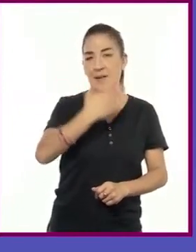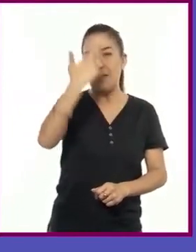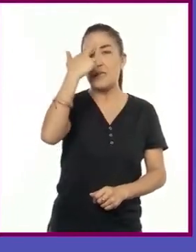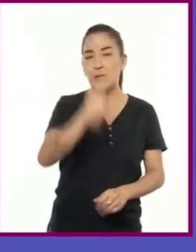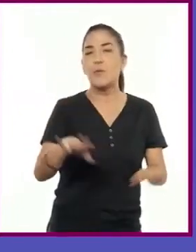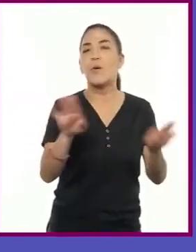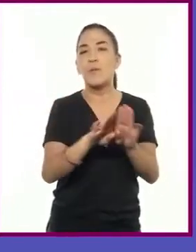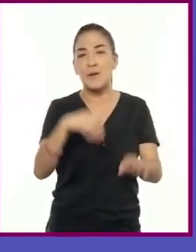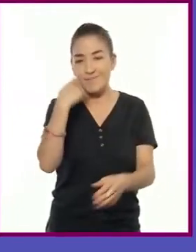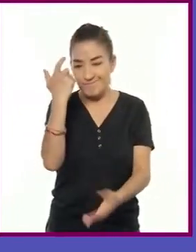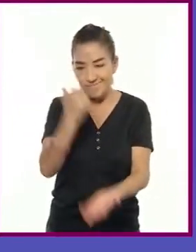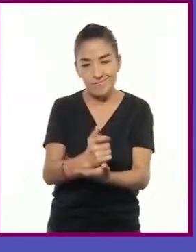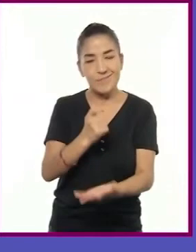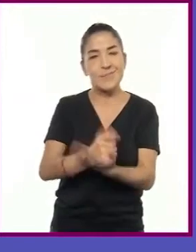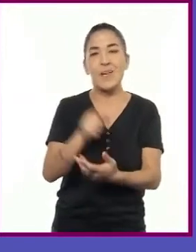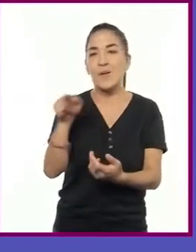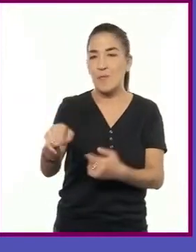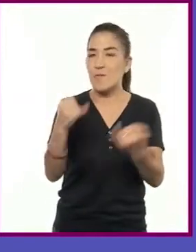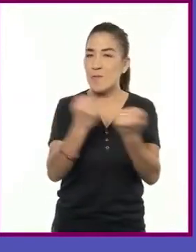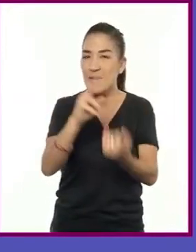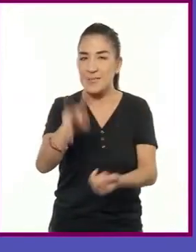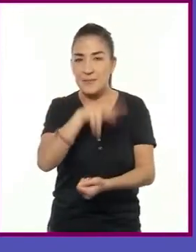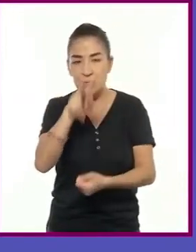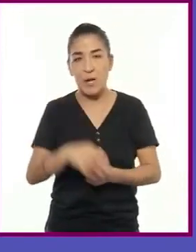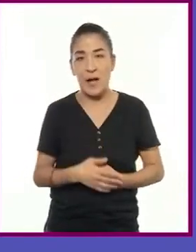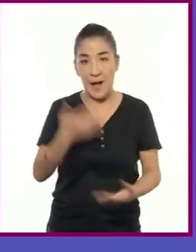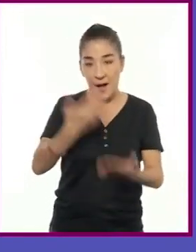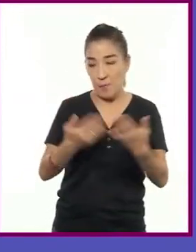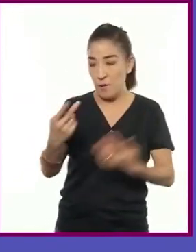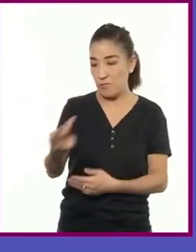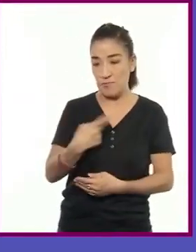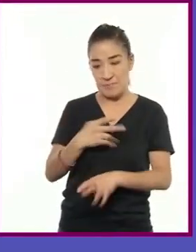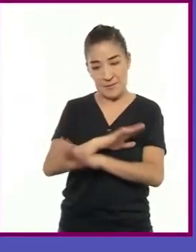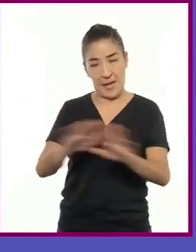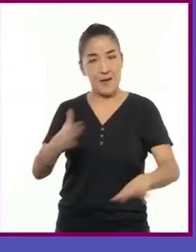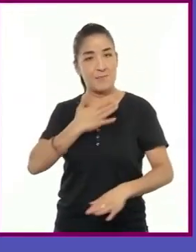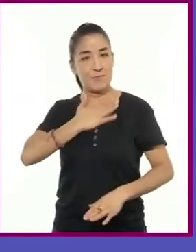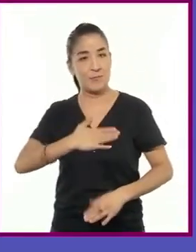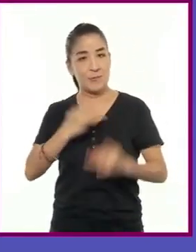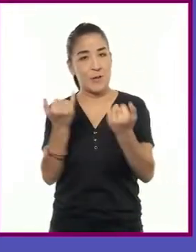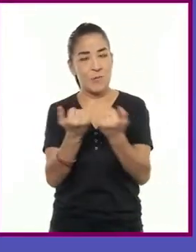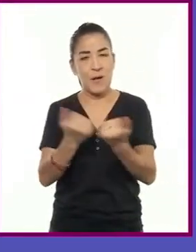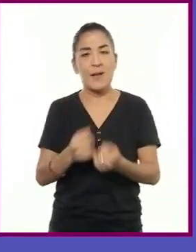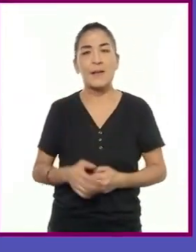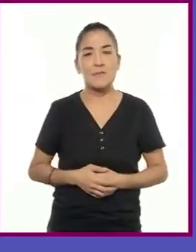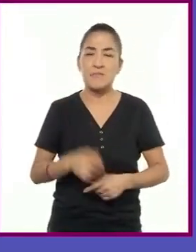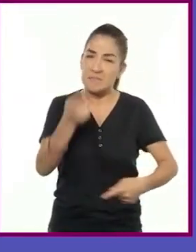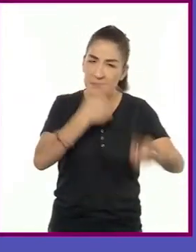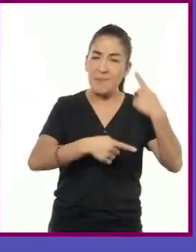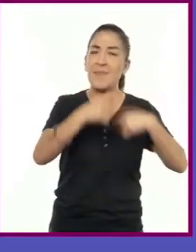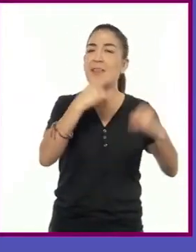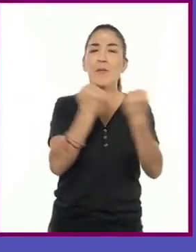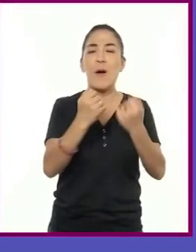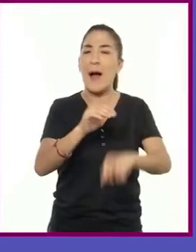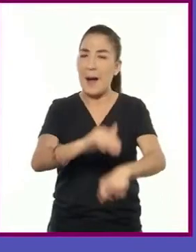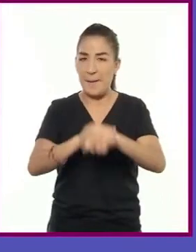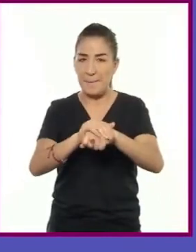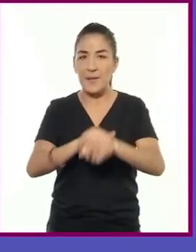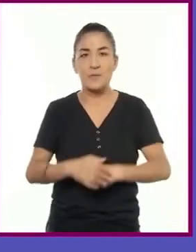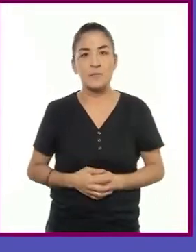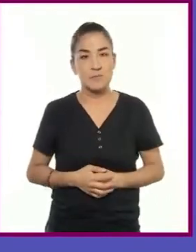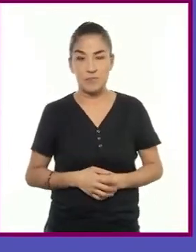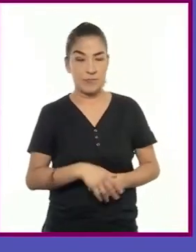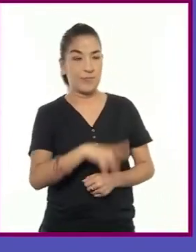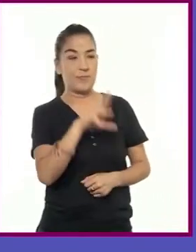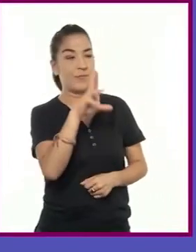intentar vengarme de ti. Ahora que ambos estamos satisfechos, ¿por qué no volvemos a ser amigos?